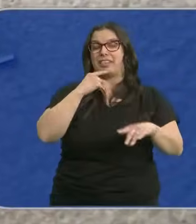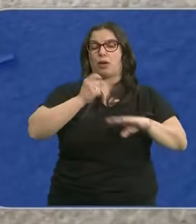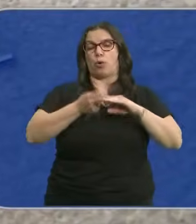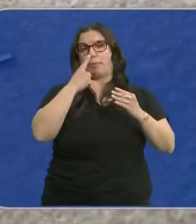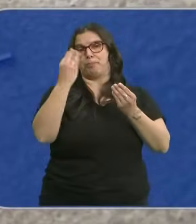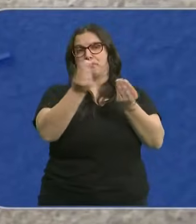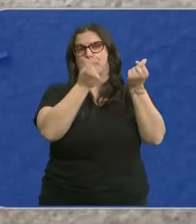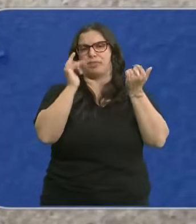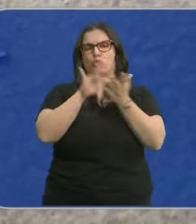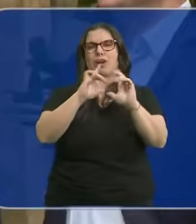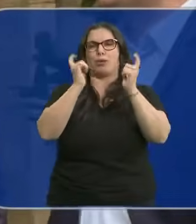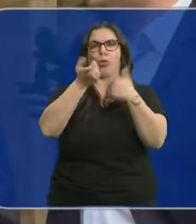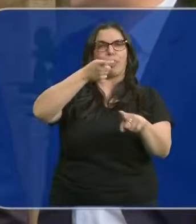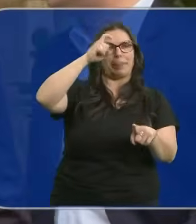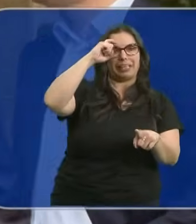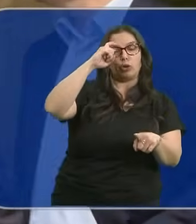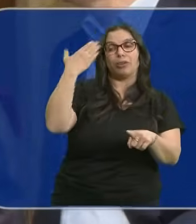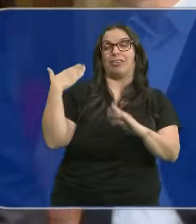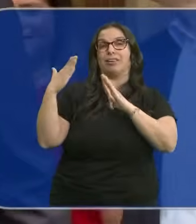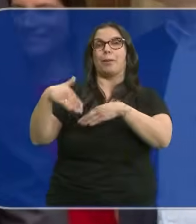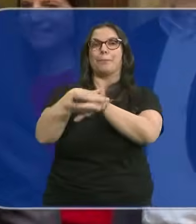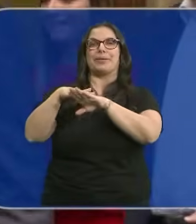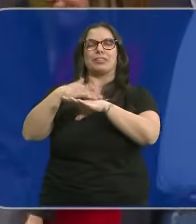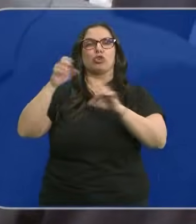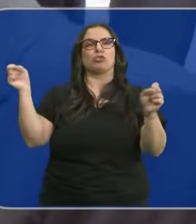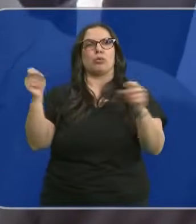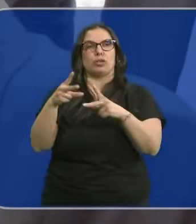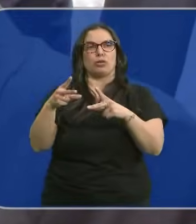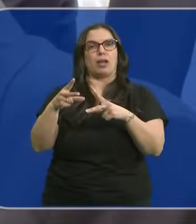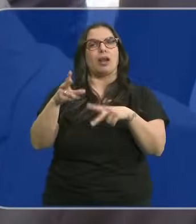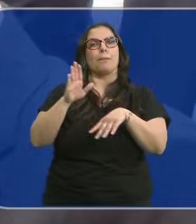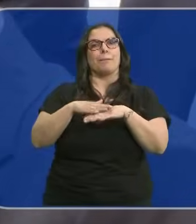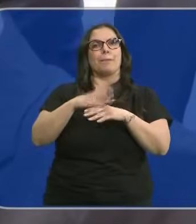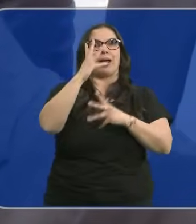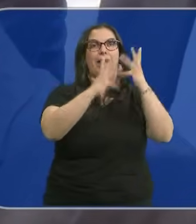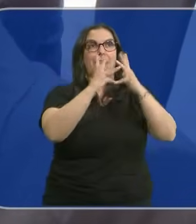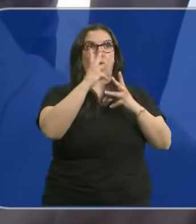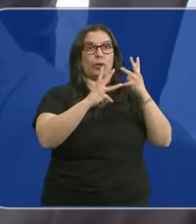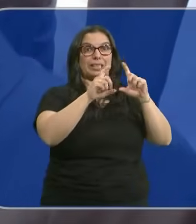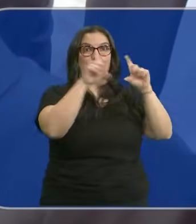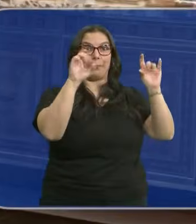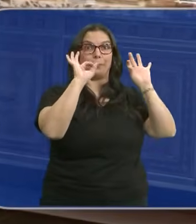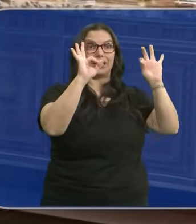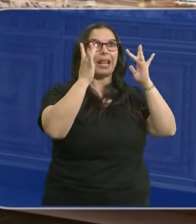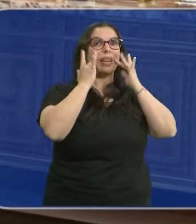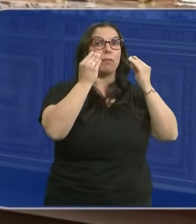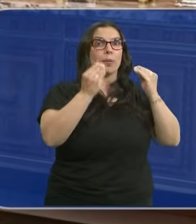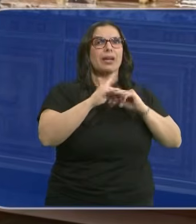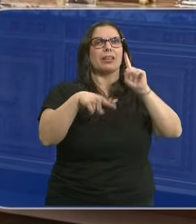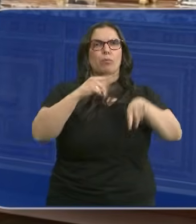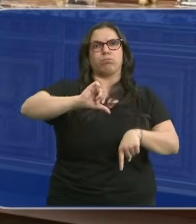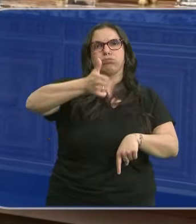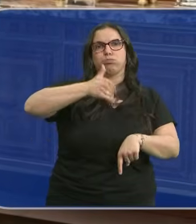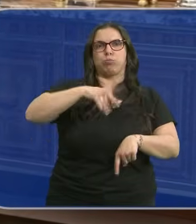estima que hubo una reunión entre Zapatero y el entonces ministro de Seguridad Social para sanear las cuentas de la compañía y así poder acceder al